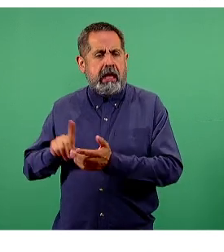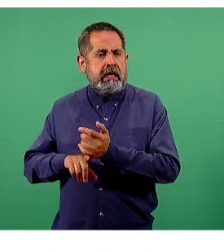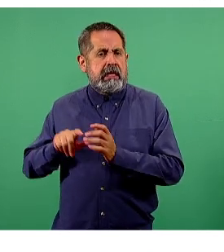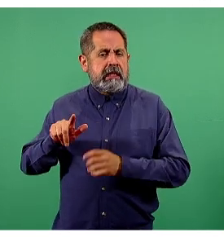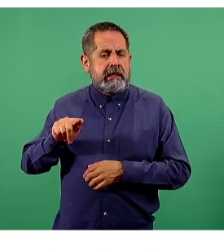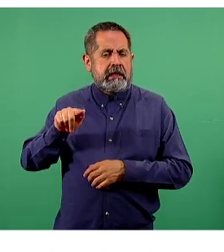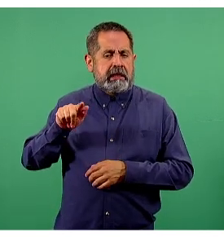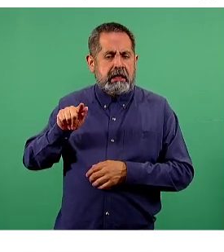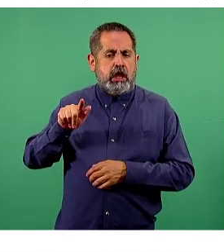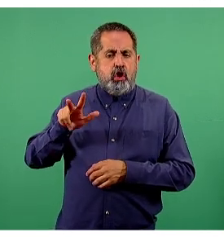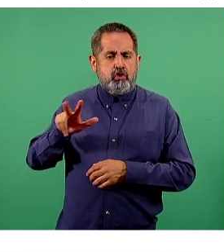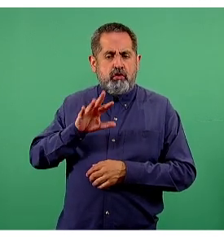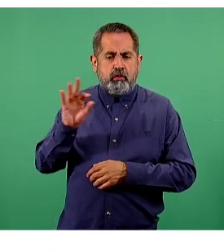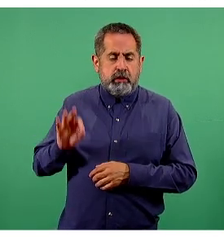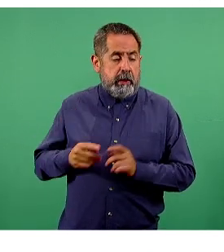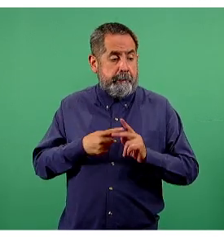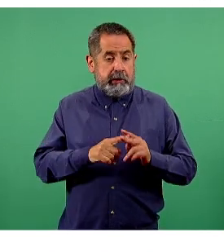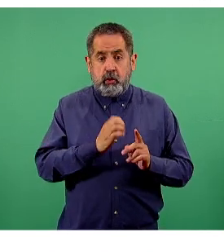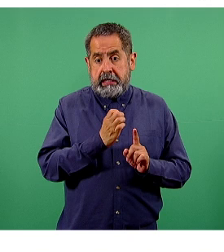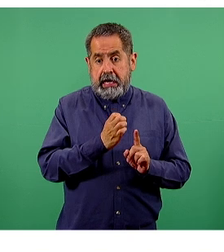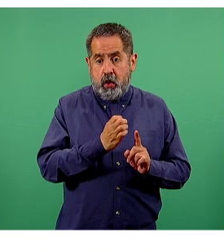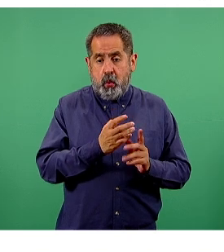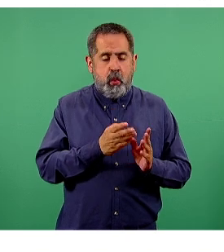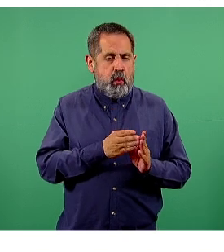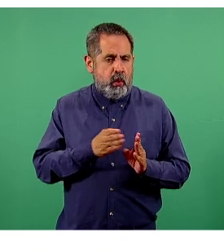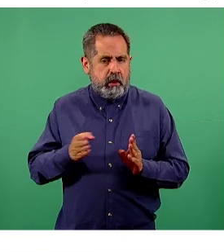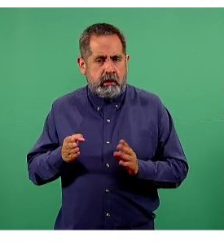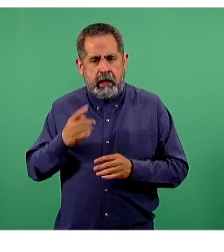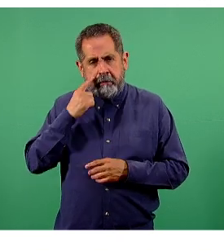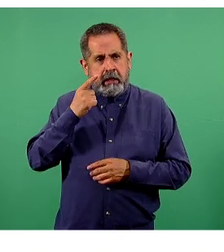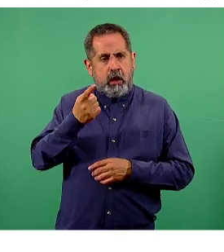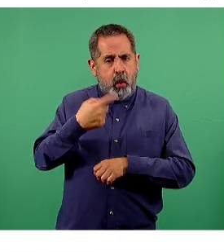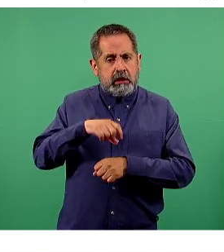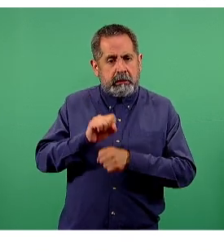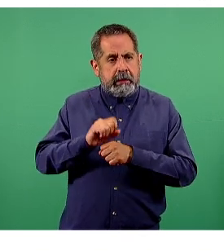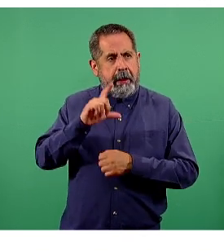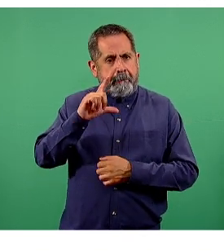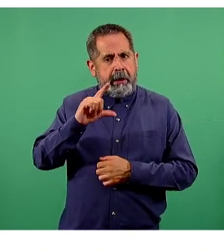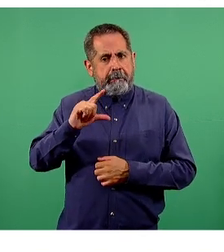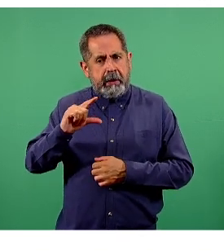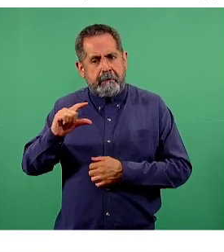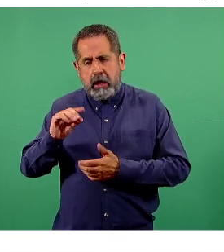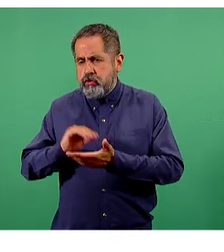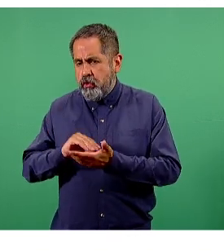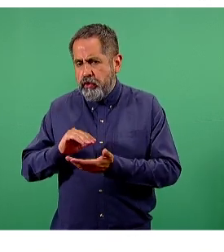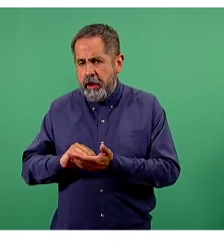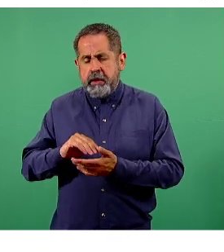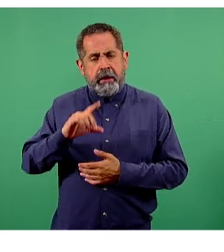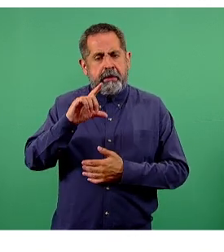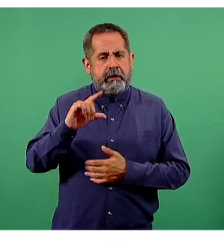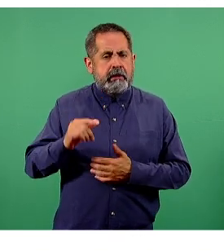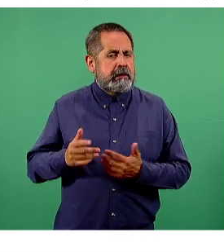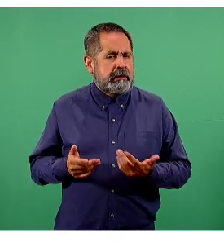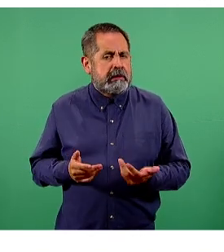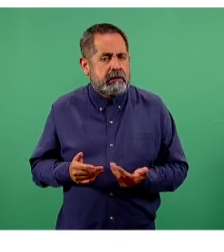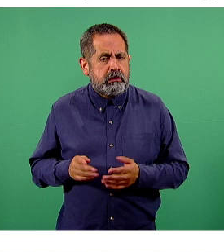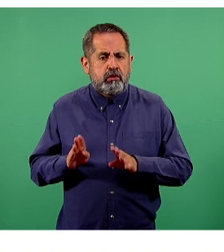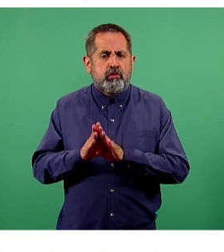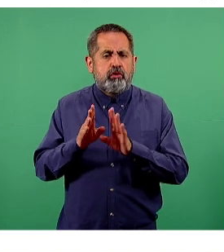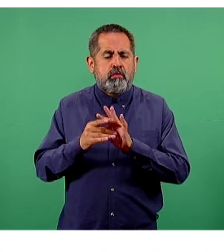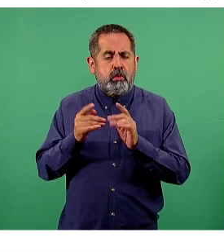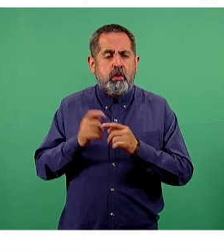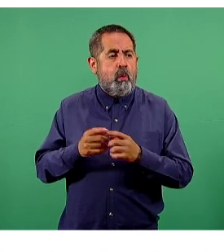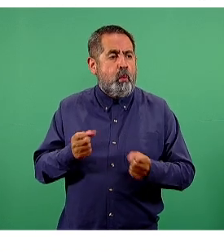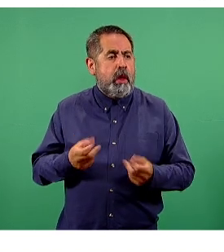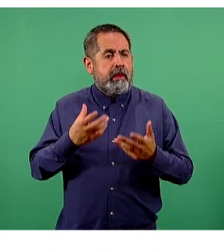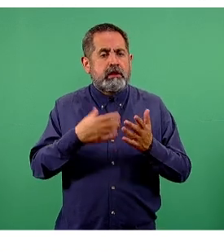de enero, y como vemos la tendencia descendente se mantiene aún en últimos días. Vamos a ver cómo está distribuida por